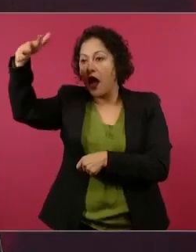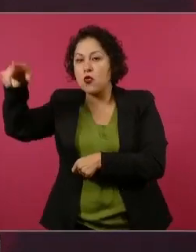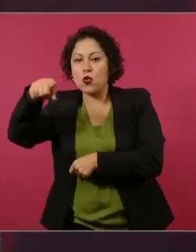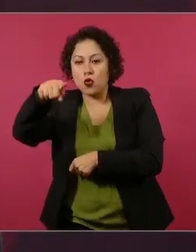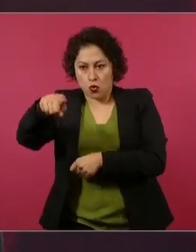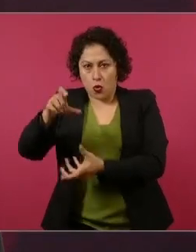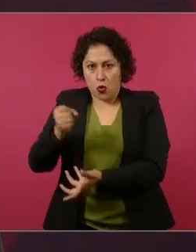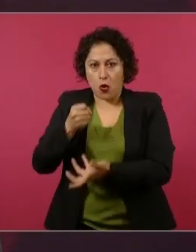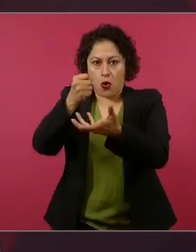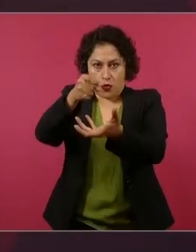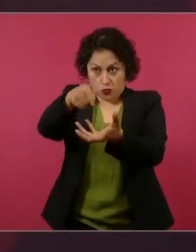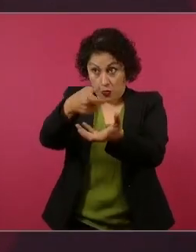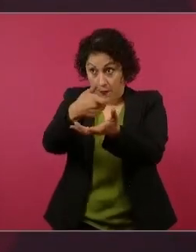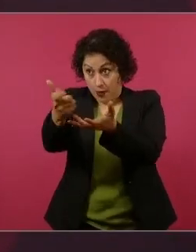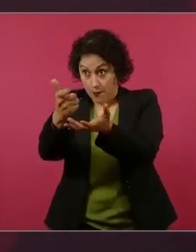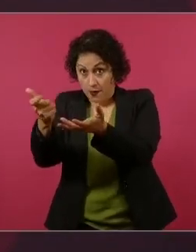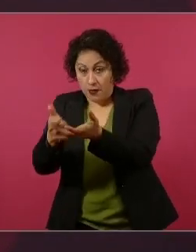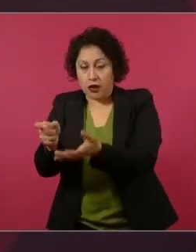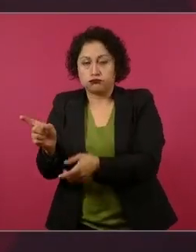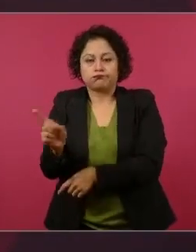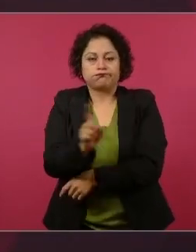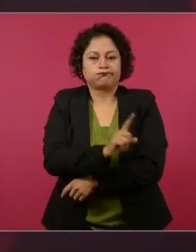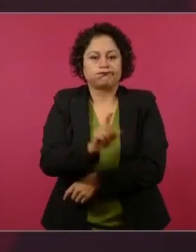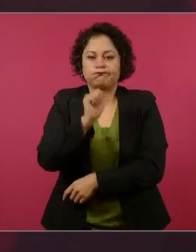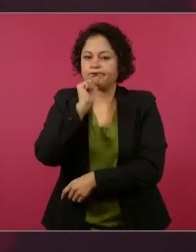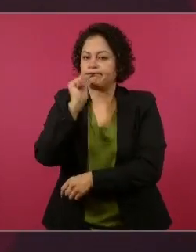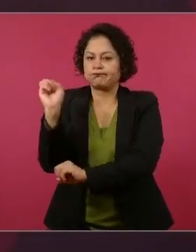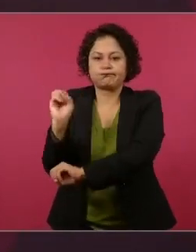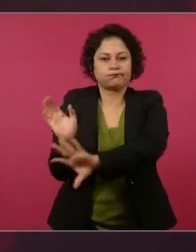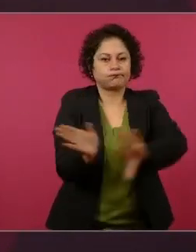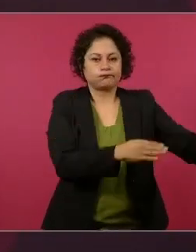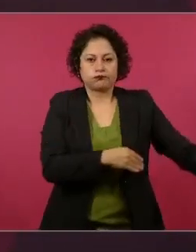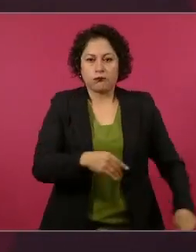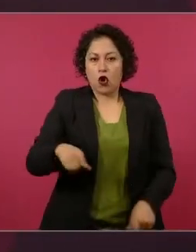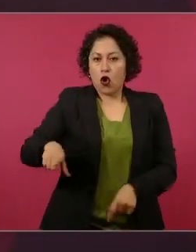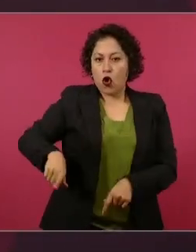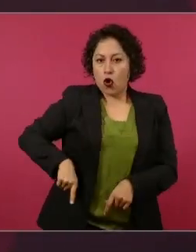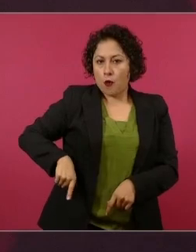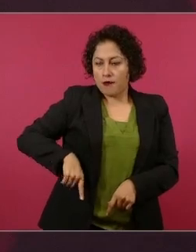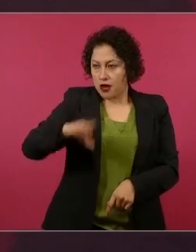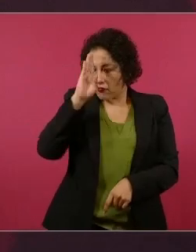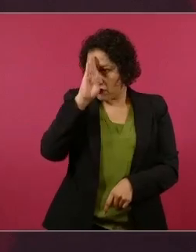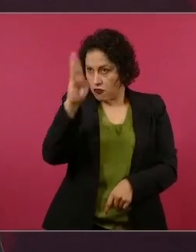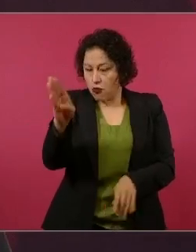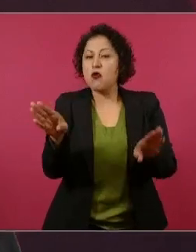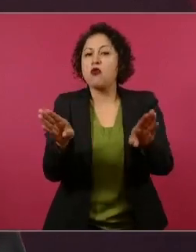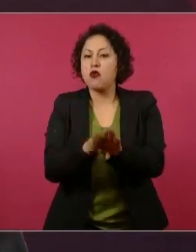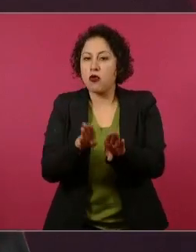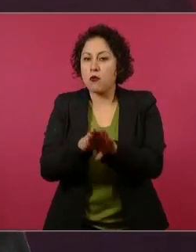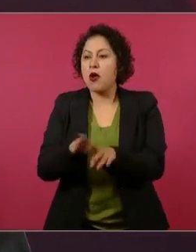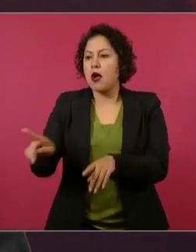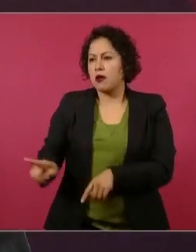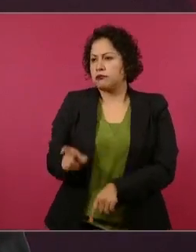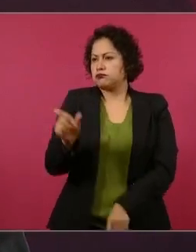es directo. Y de esa manera se evita la corrupción,